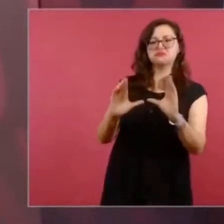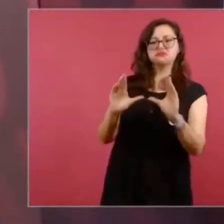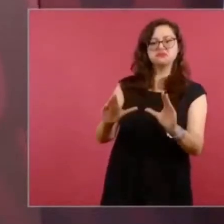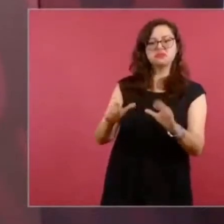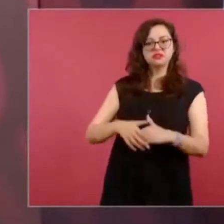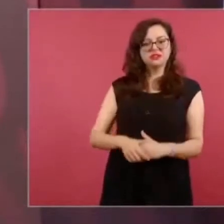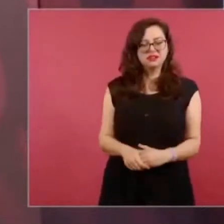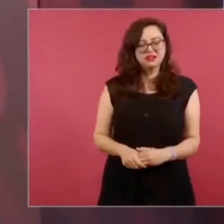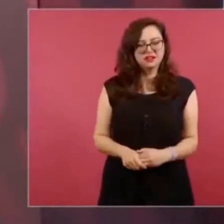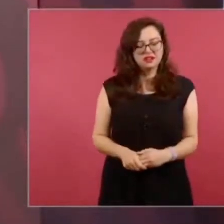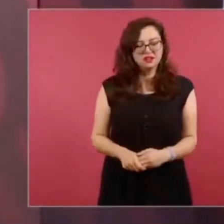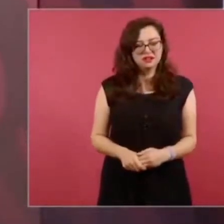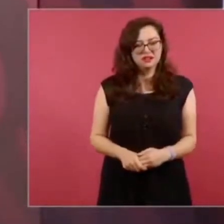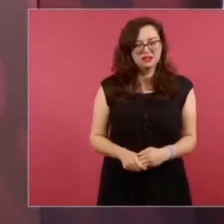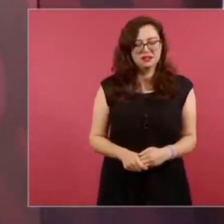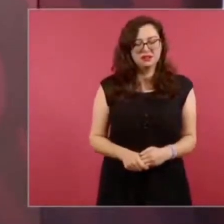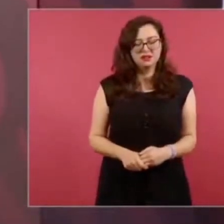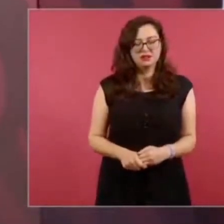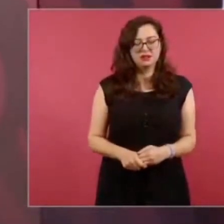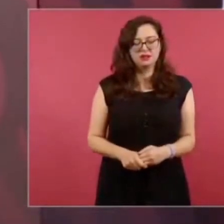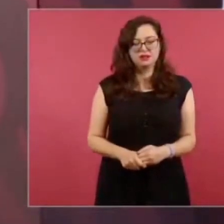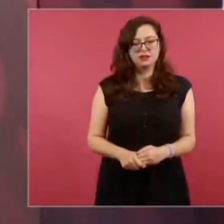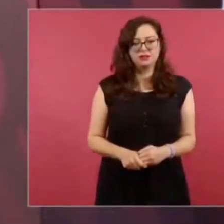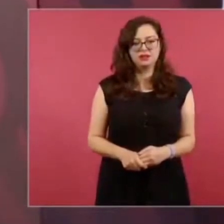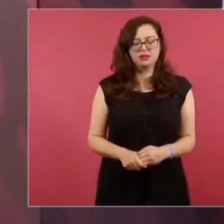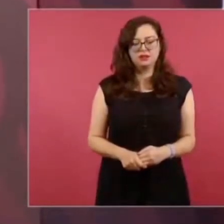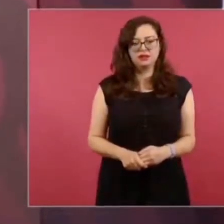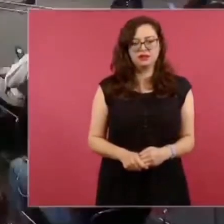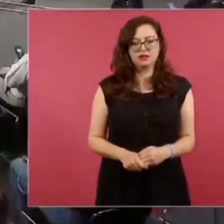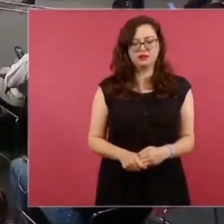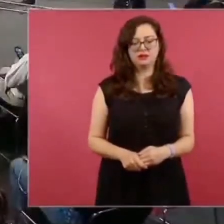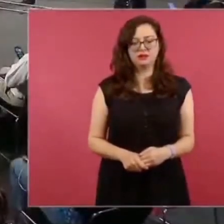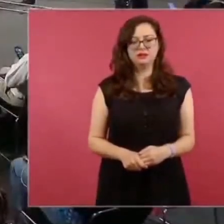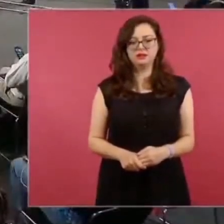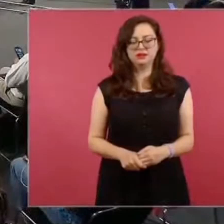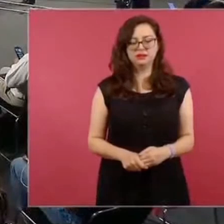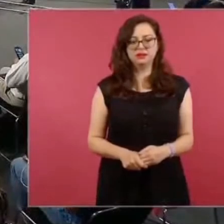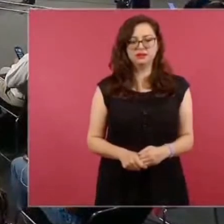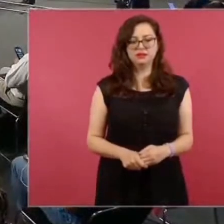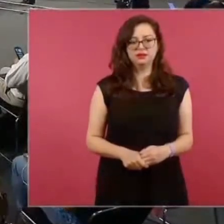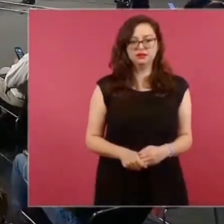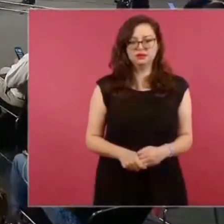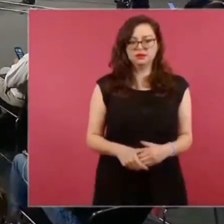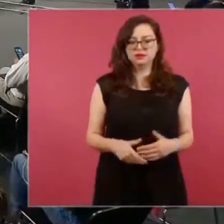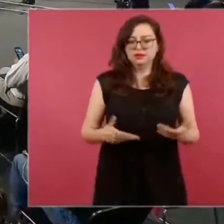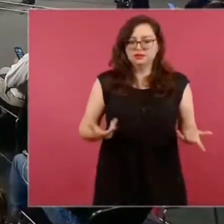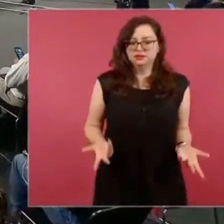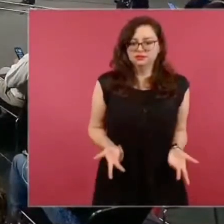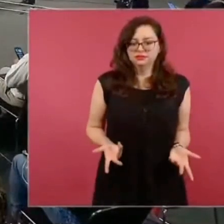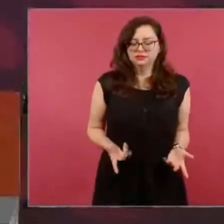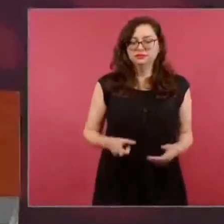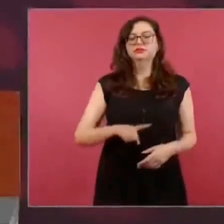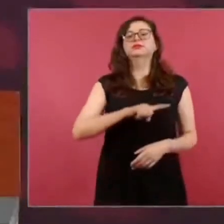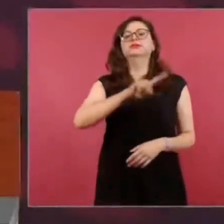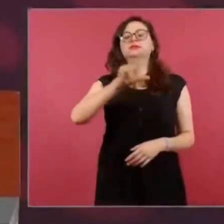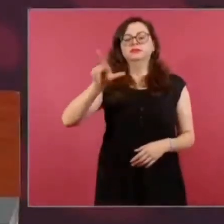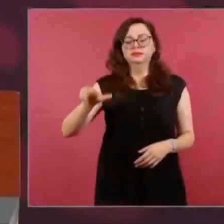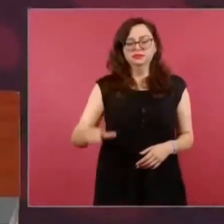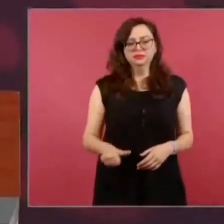de que en esa relación se ponen de acuerdo para meter armas de contrabando,